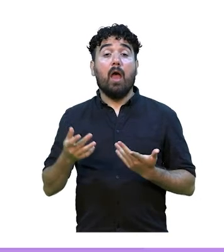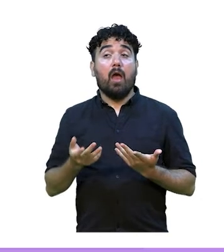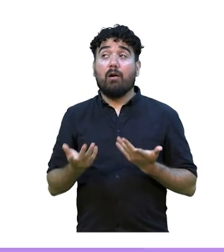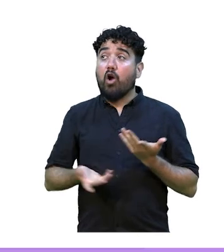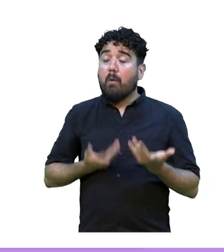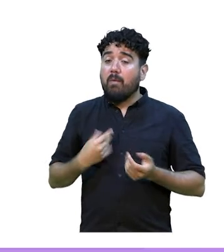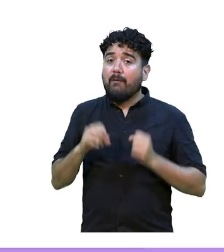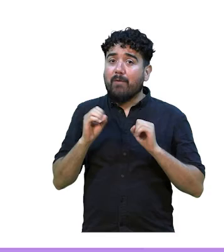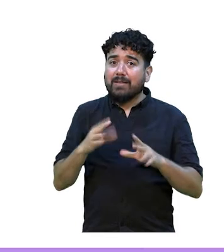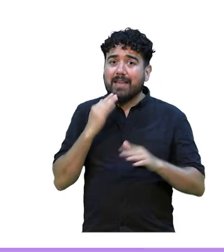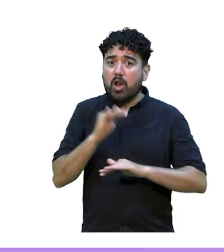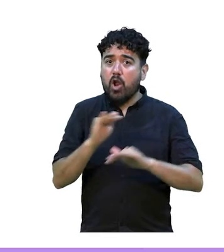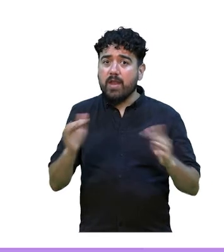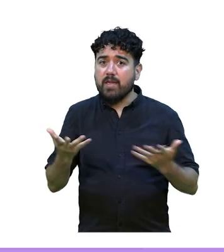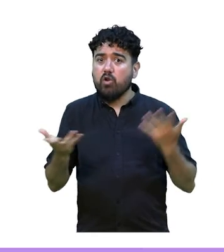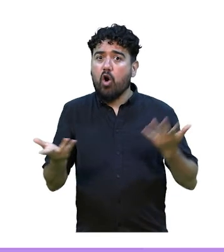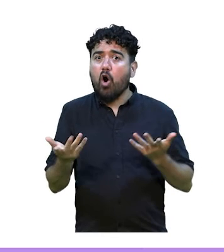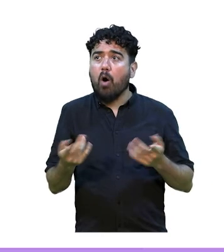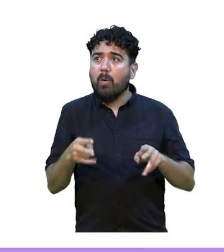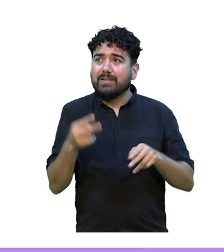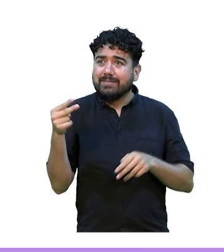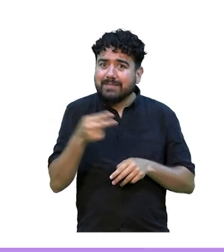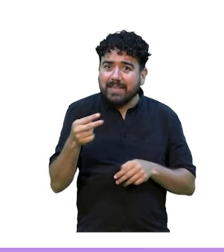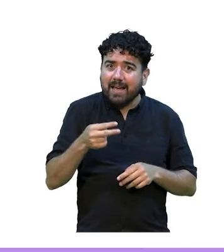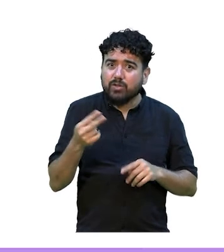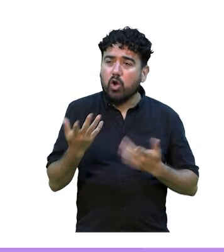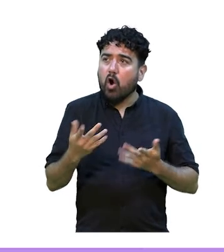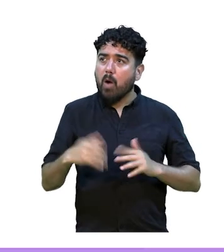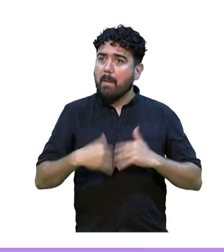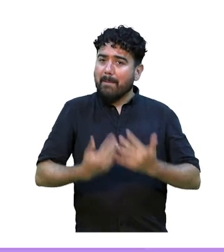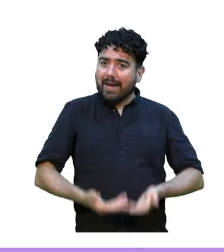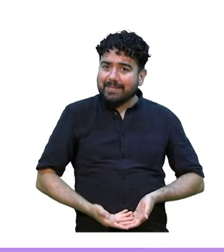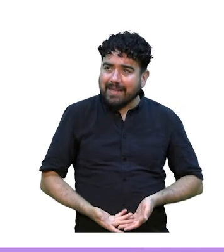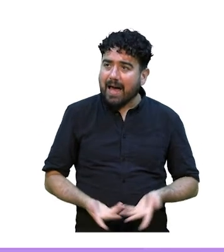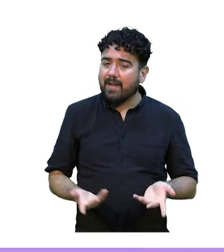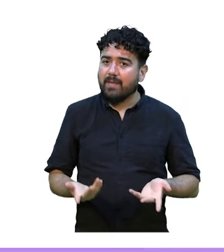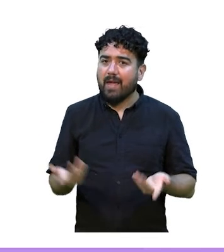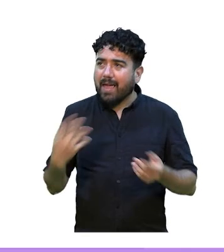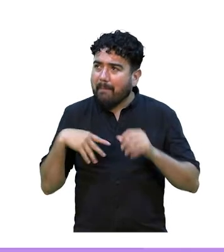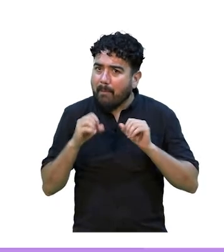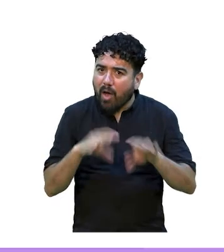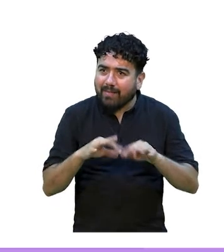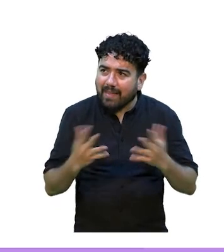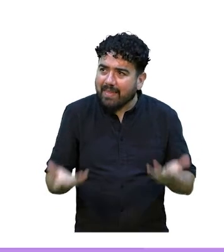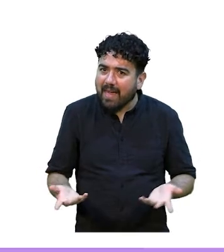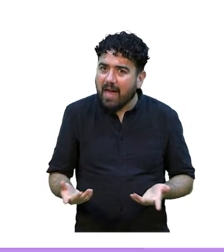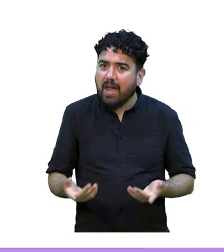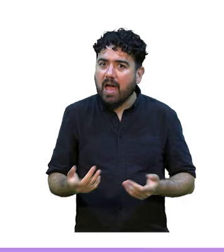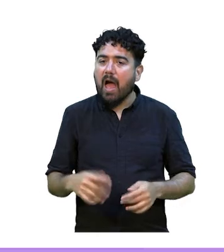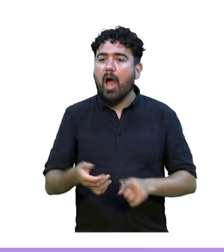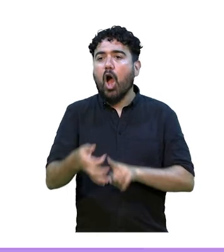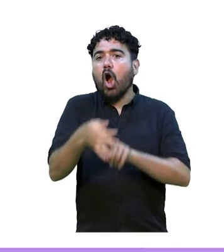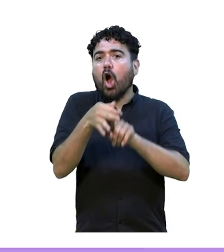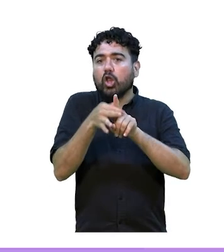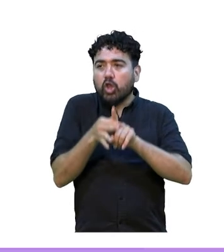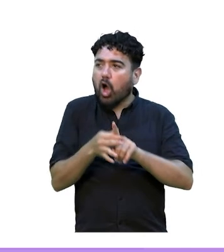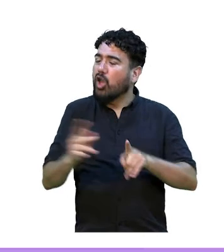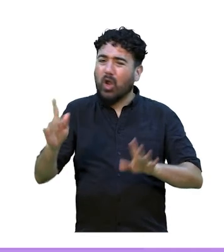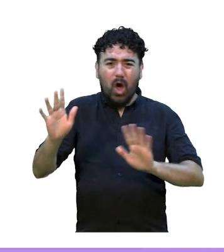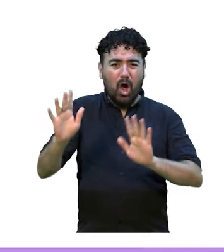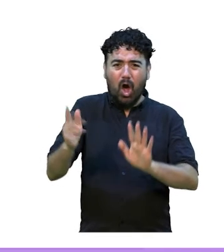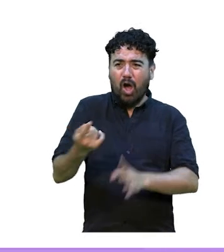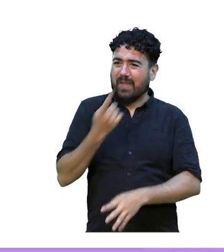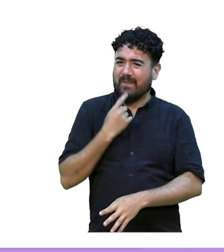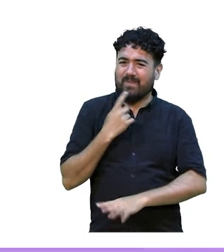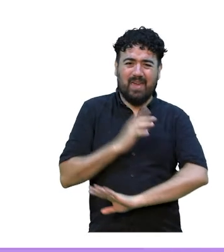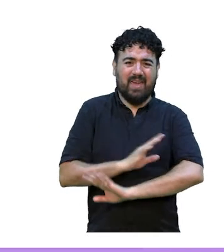decían es que ¿qué les vamos a enseñar a los niños? ¿Cómo acostarse o cómo embarazarse más? ¿Qué es lo que le vamos a enseñar?